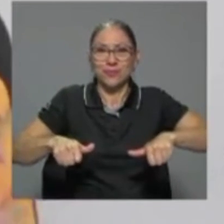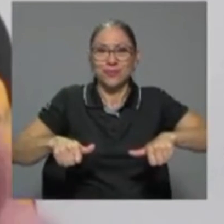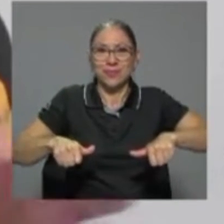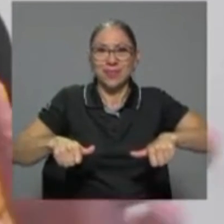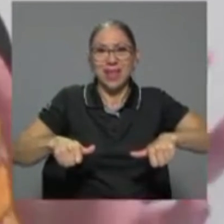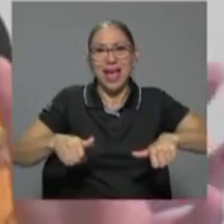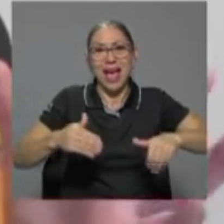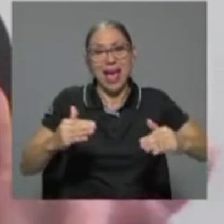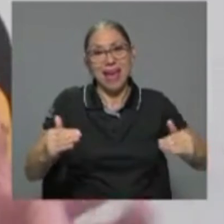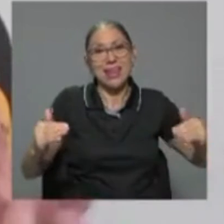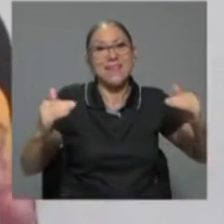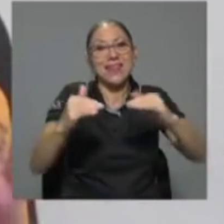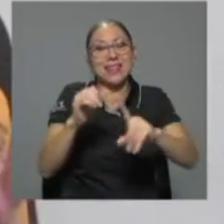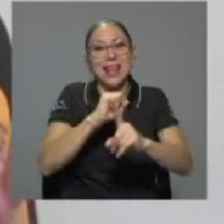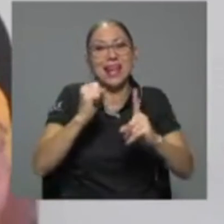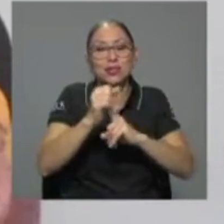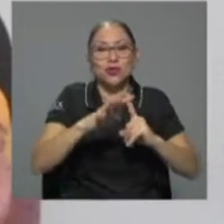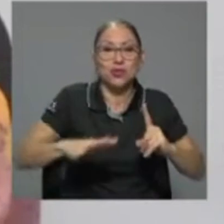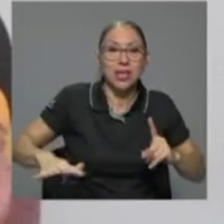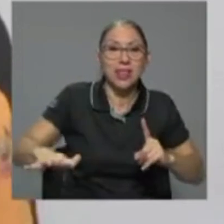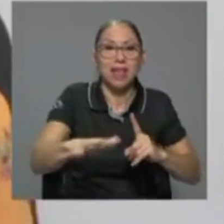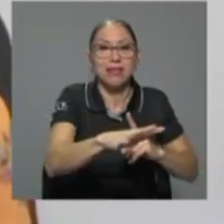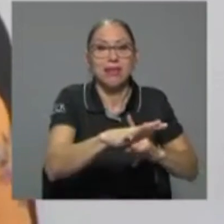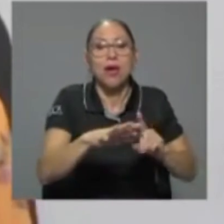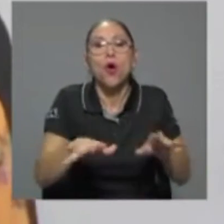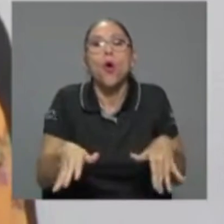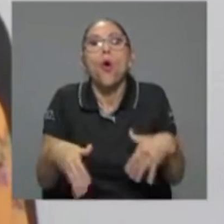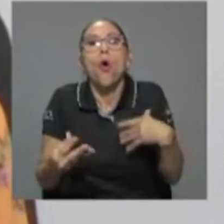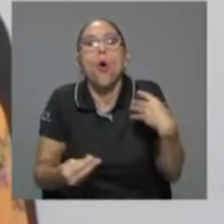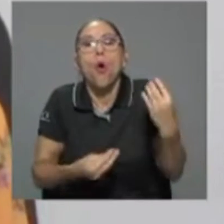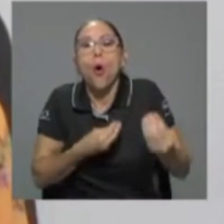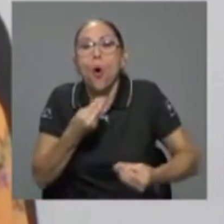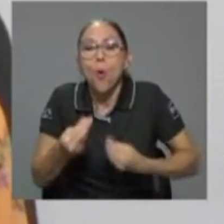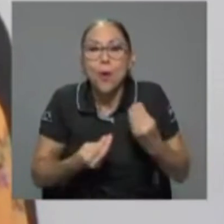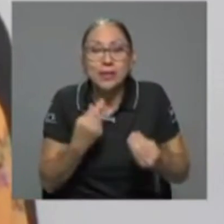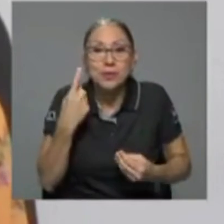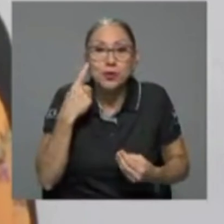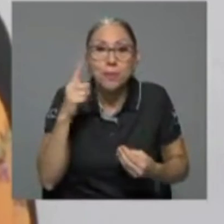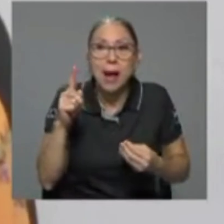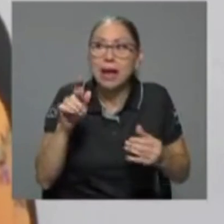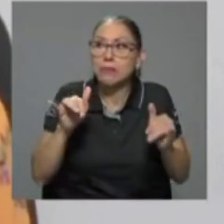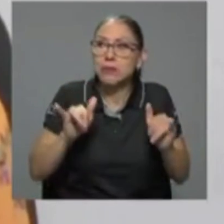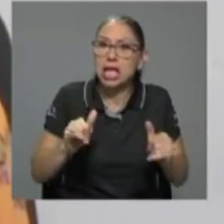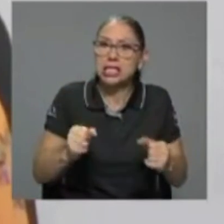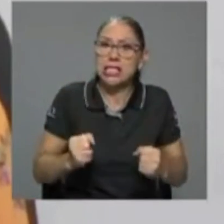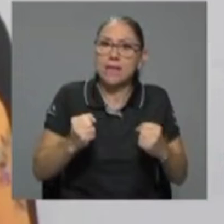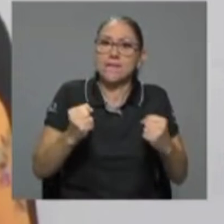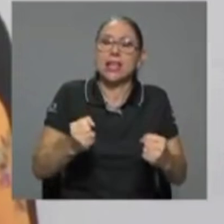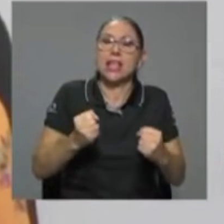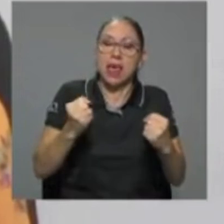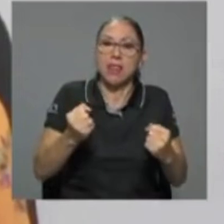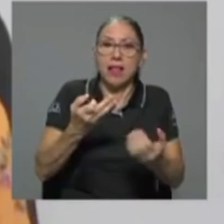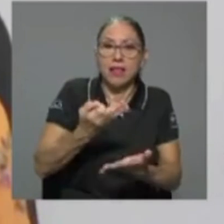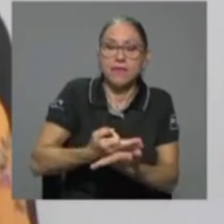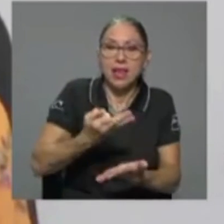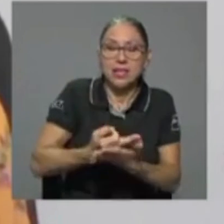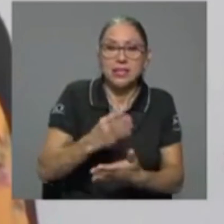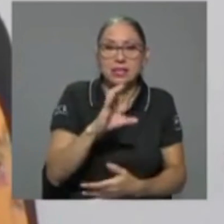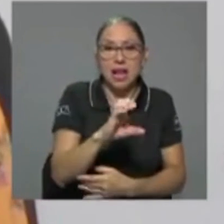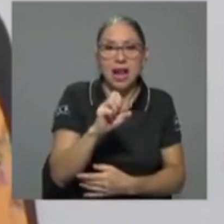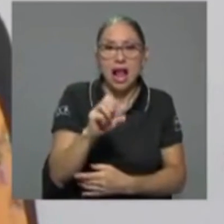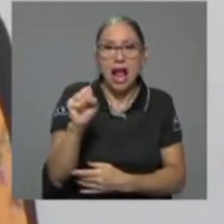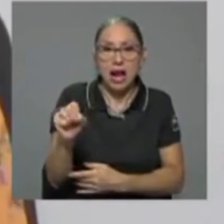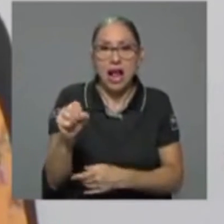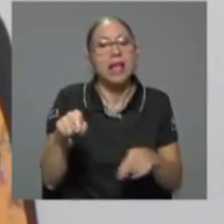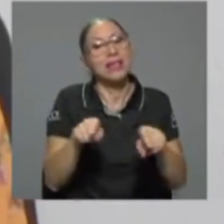digamos, a nivel de la sociedad, de cómo hacemos para dar estabilidad tanto a las finanzas de la caja como